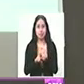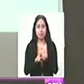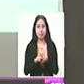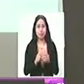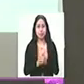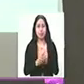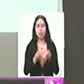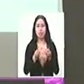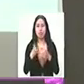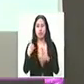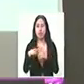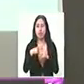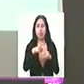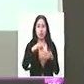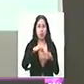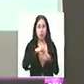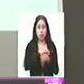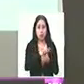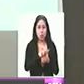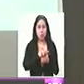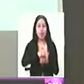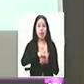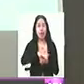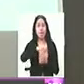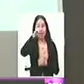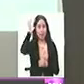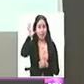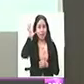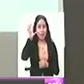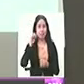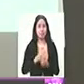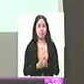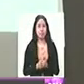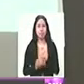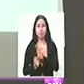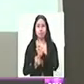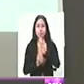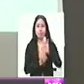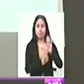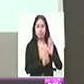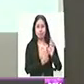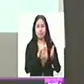de casos registrados en Tarija están